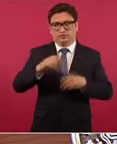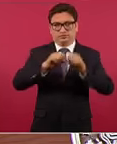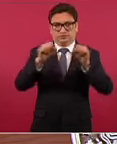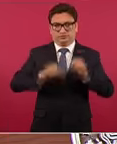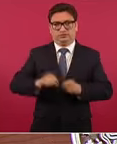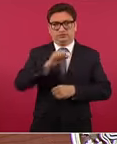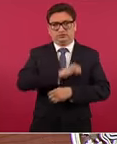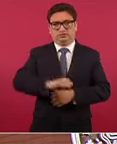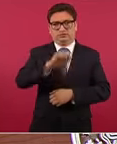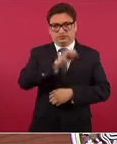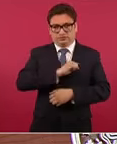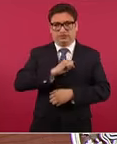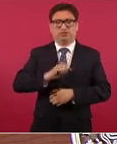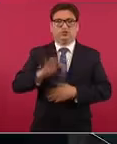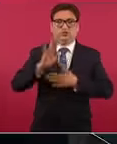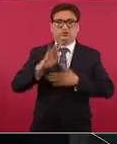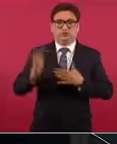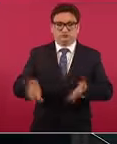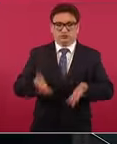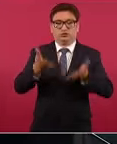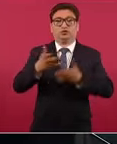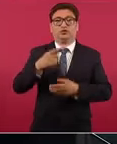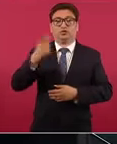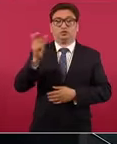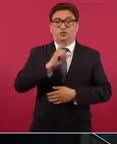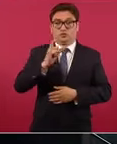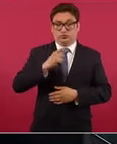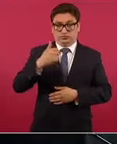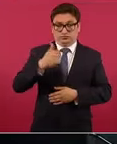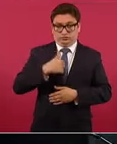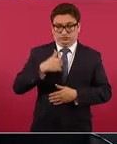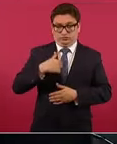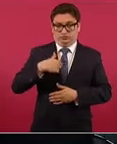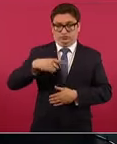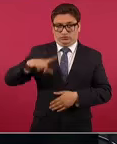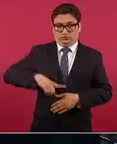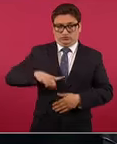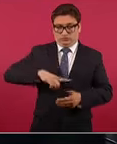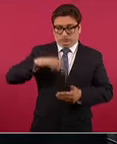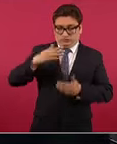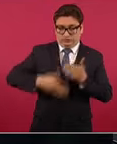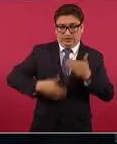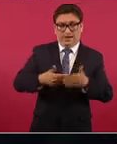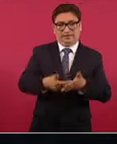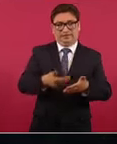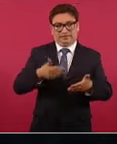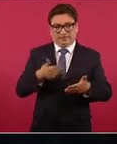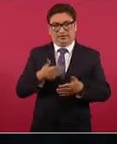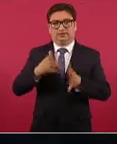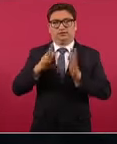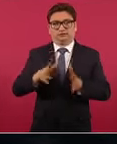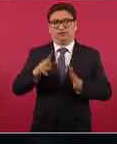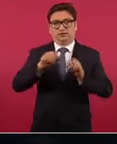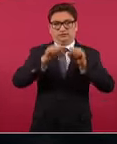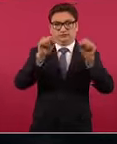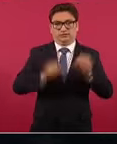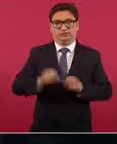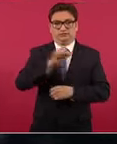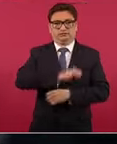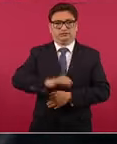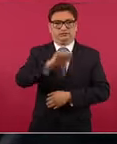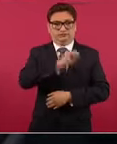compromiso es que antes de que termine nuestro gobierno vamos a tener un sistema de